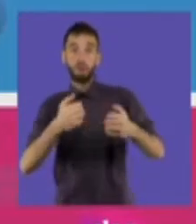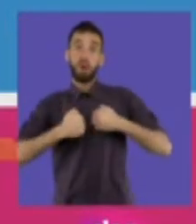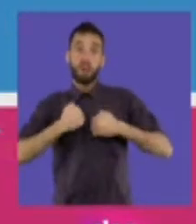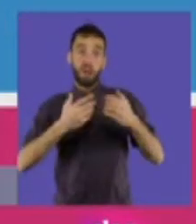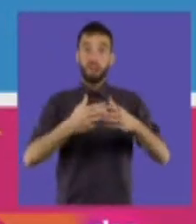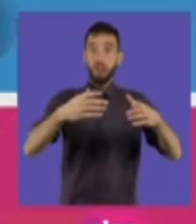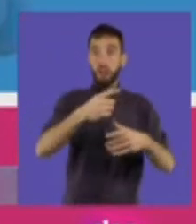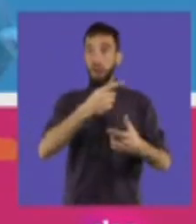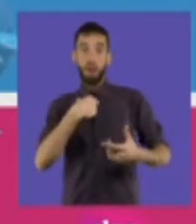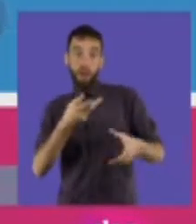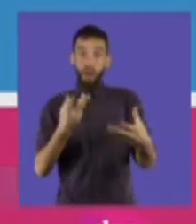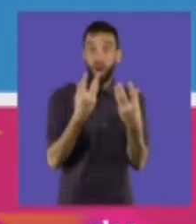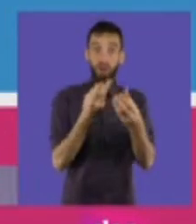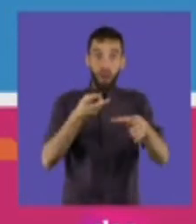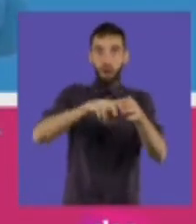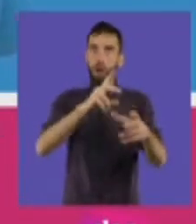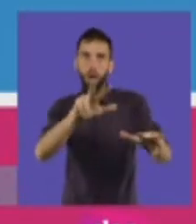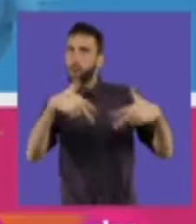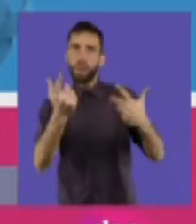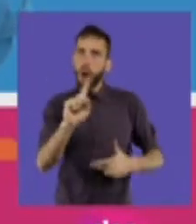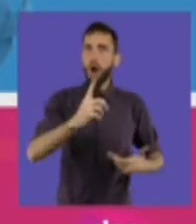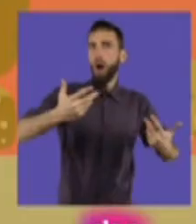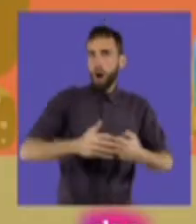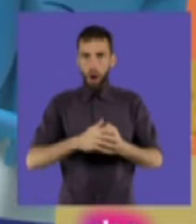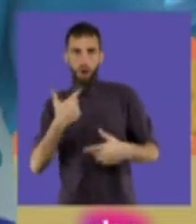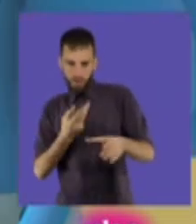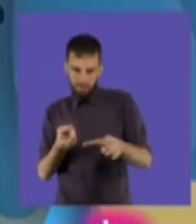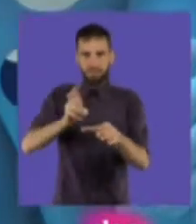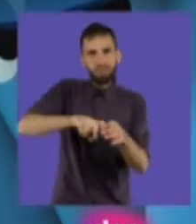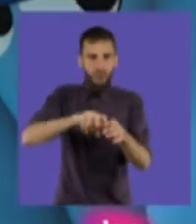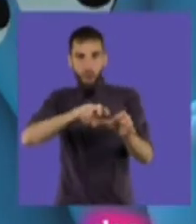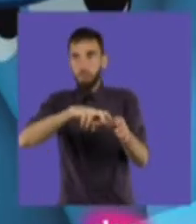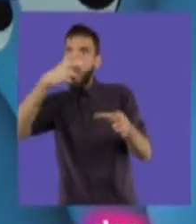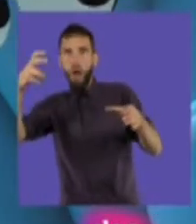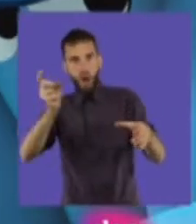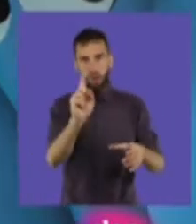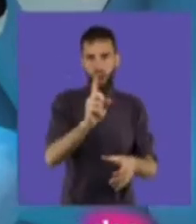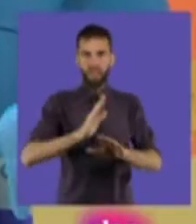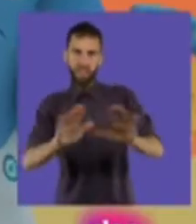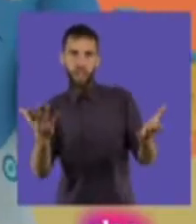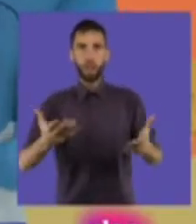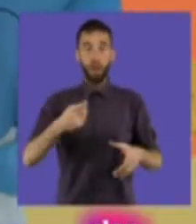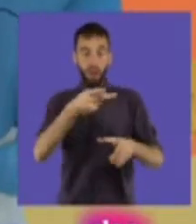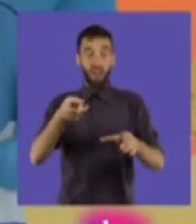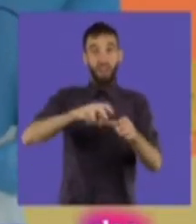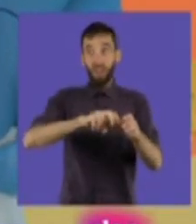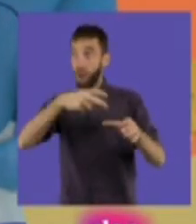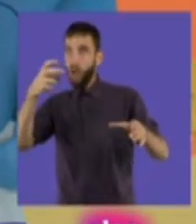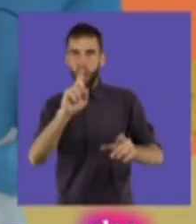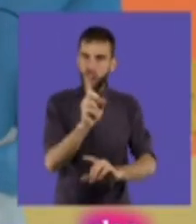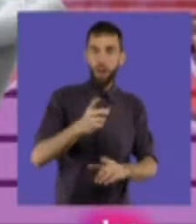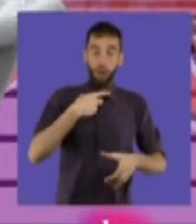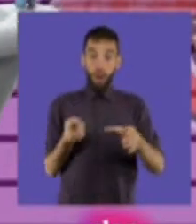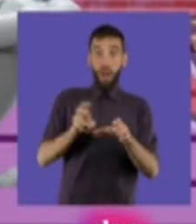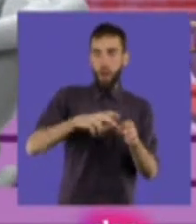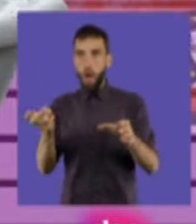¡Bañera traicionera, no me deja estar a su vera! ¡Hey! ¡Déjame subirme encima, no me tires más, acciona! ¡No, no hagas eso, no!